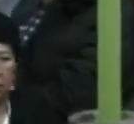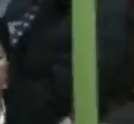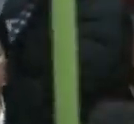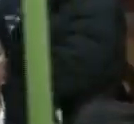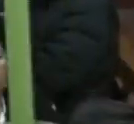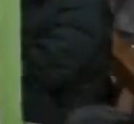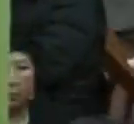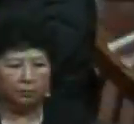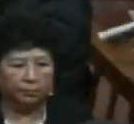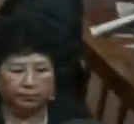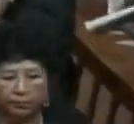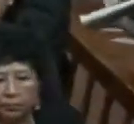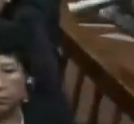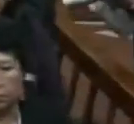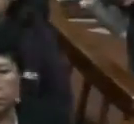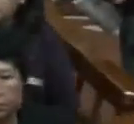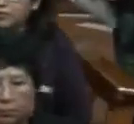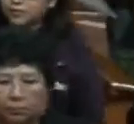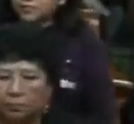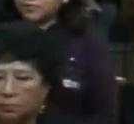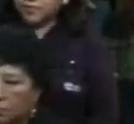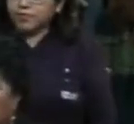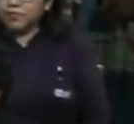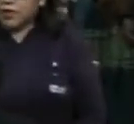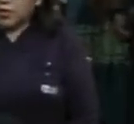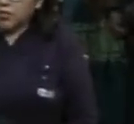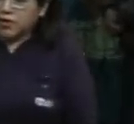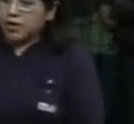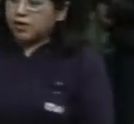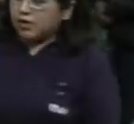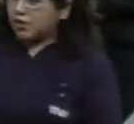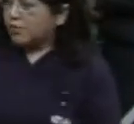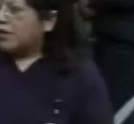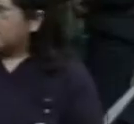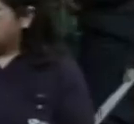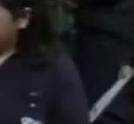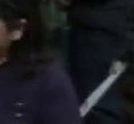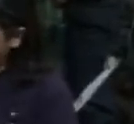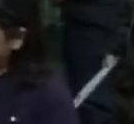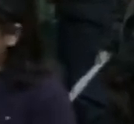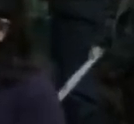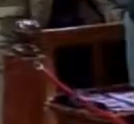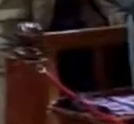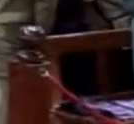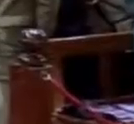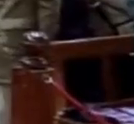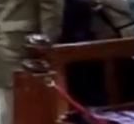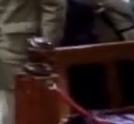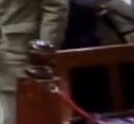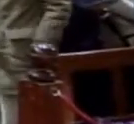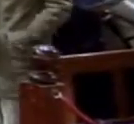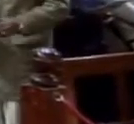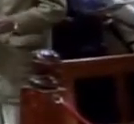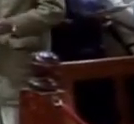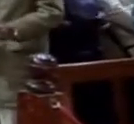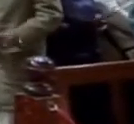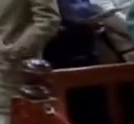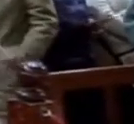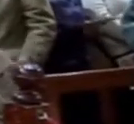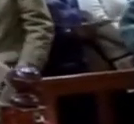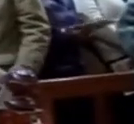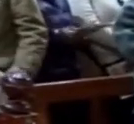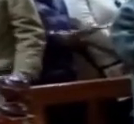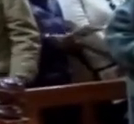Sientes un murmullo muy cerca de ti, un ángel llegando para recibir todas